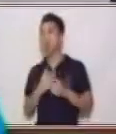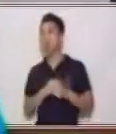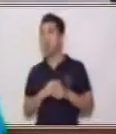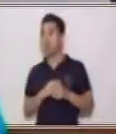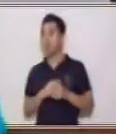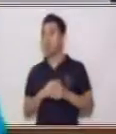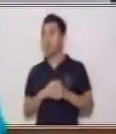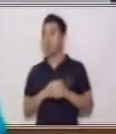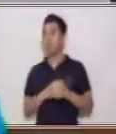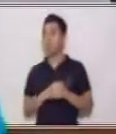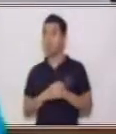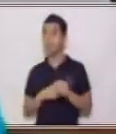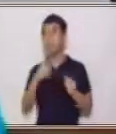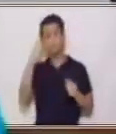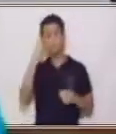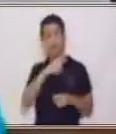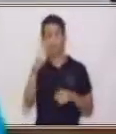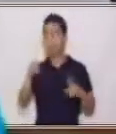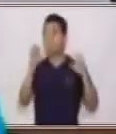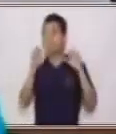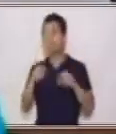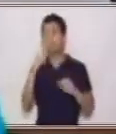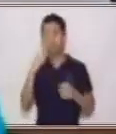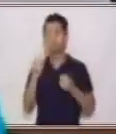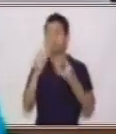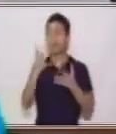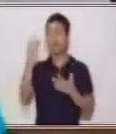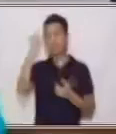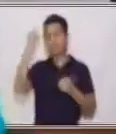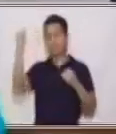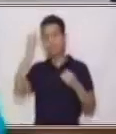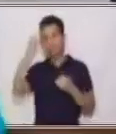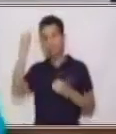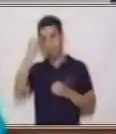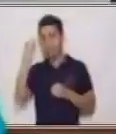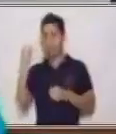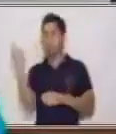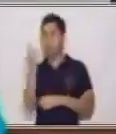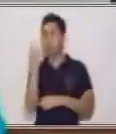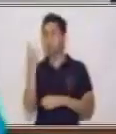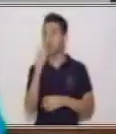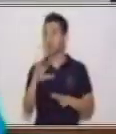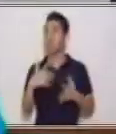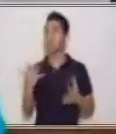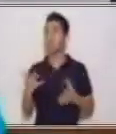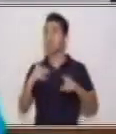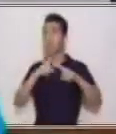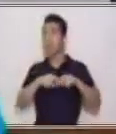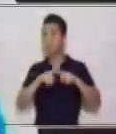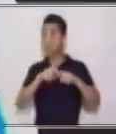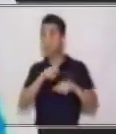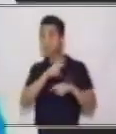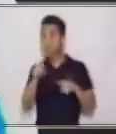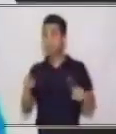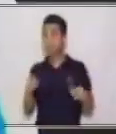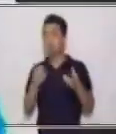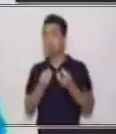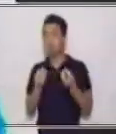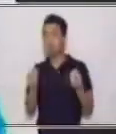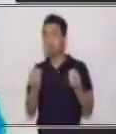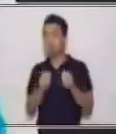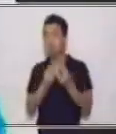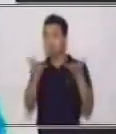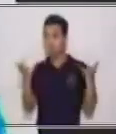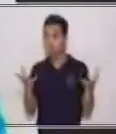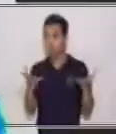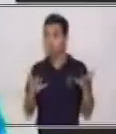público a quien le estás dando a conocer este tipo de ideas, porque es importante que dependiendo del público, si estás hablando